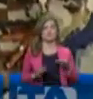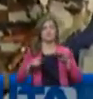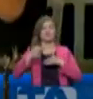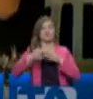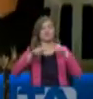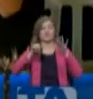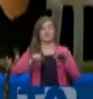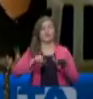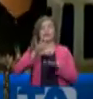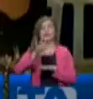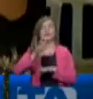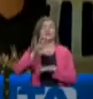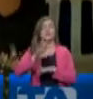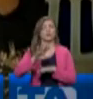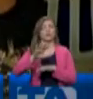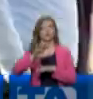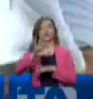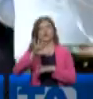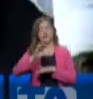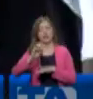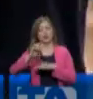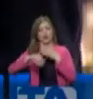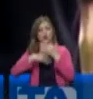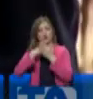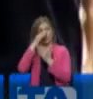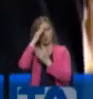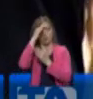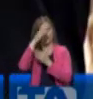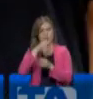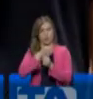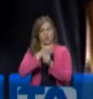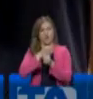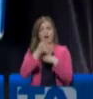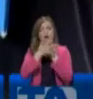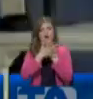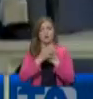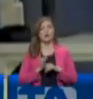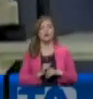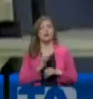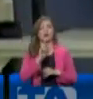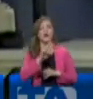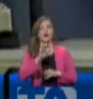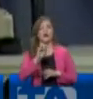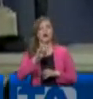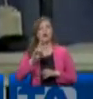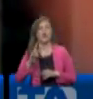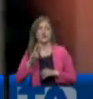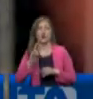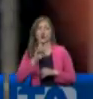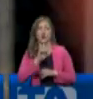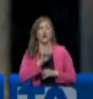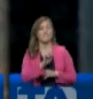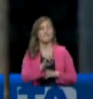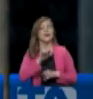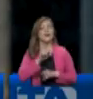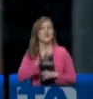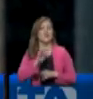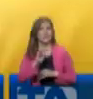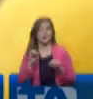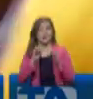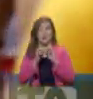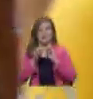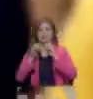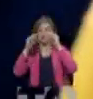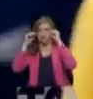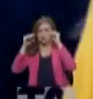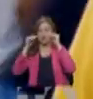formarán a 500 nuevos agentes de seguridad. Hasta 2022 espera que otros 1.500 se sumen al resguardo de las prisiones. Para ello